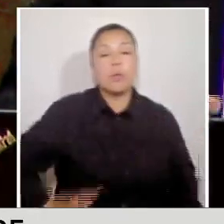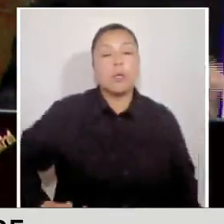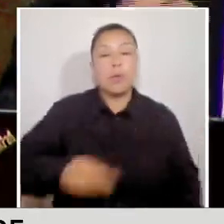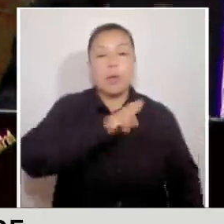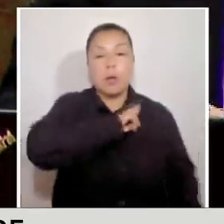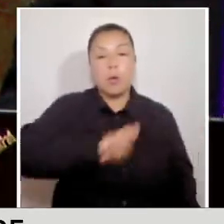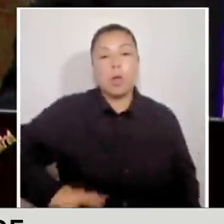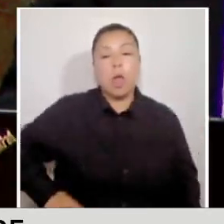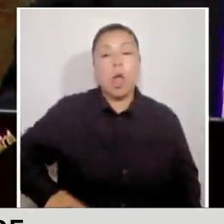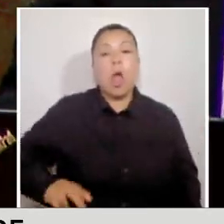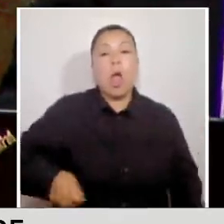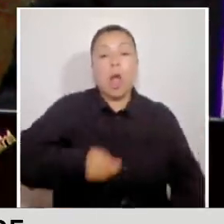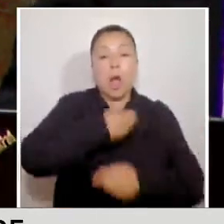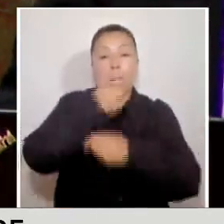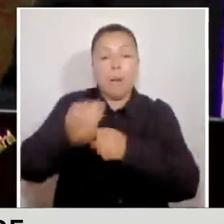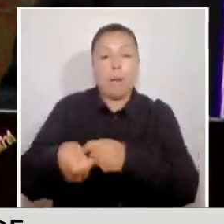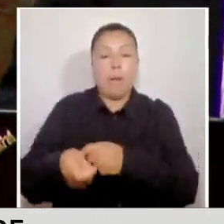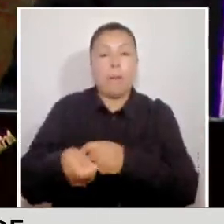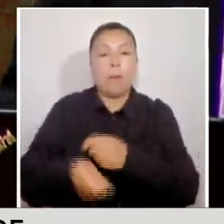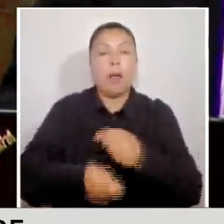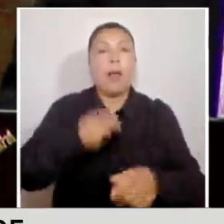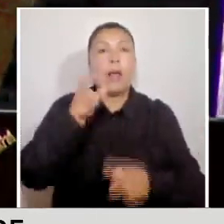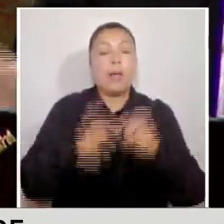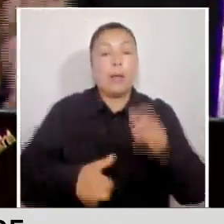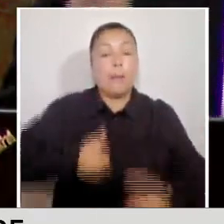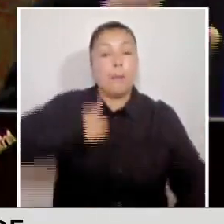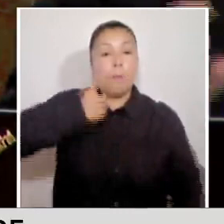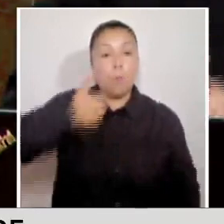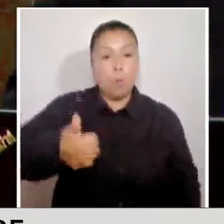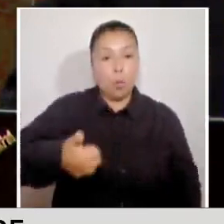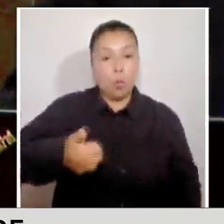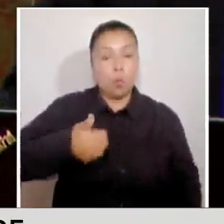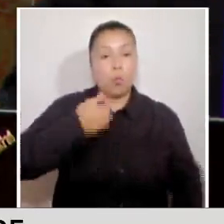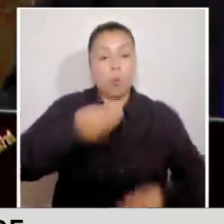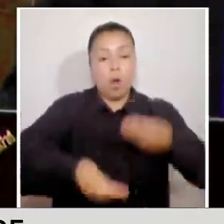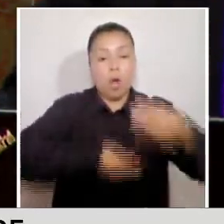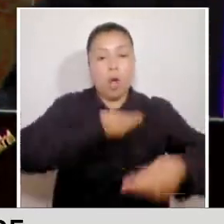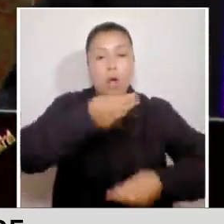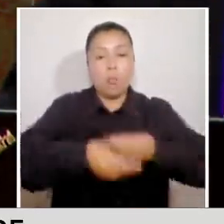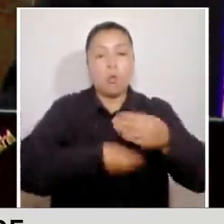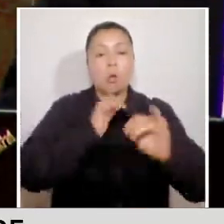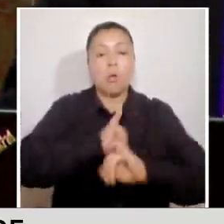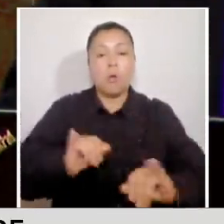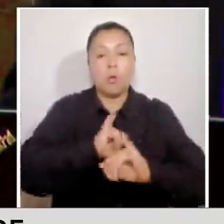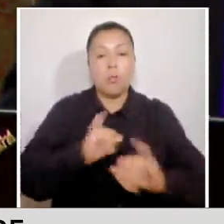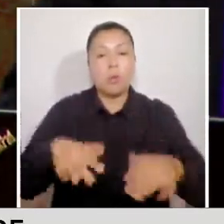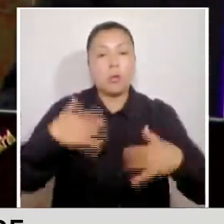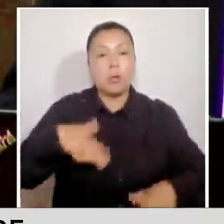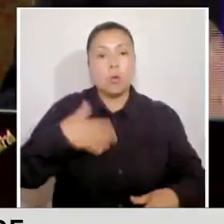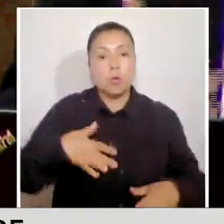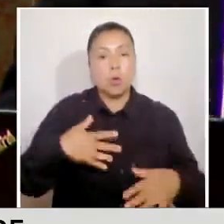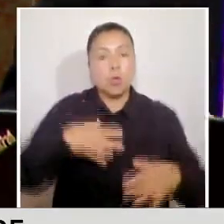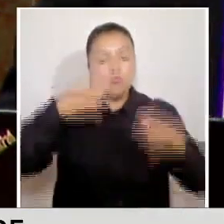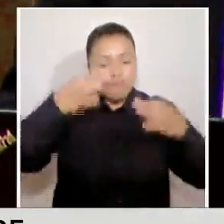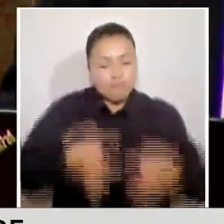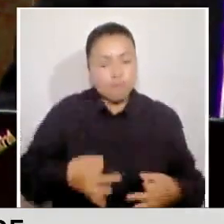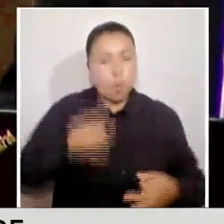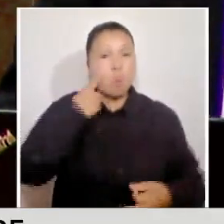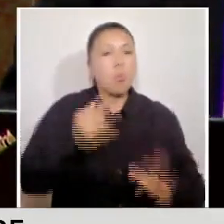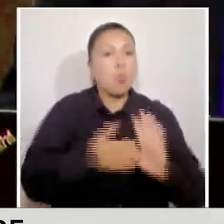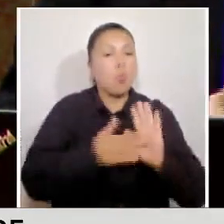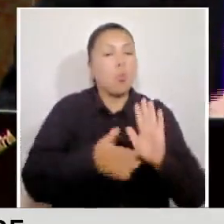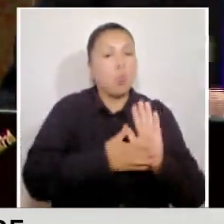recompensar a aquellas personas que de manera voluntaria aporten antecedentes sustanciales veraces precisos comprobables y